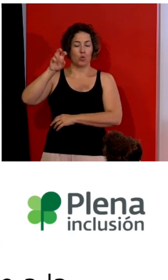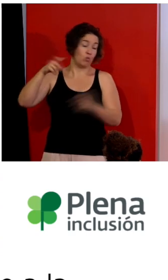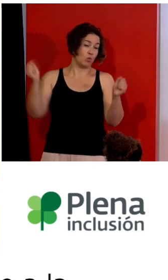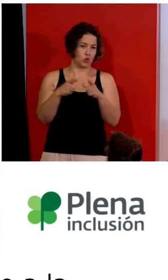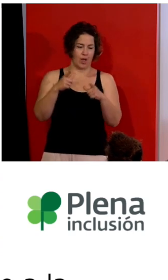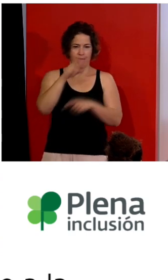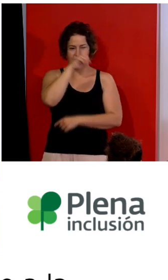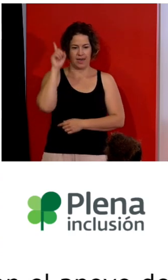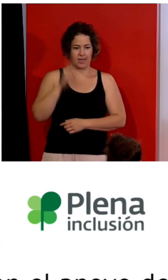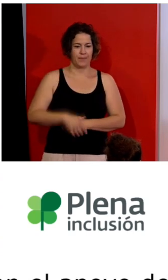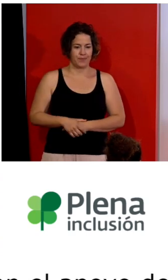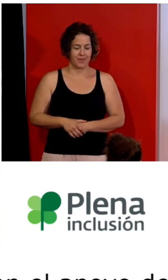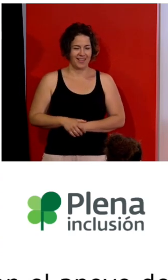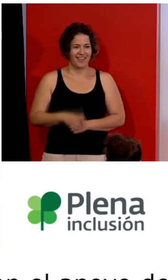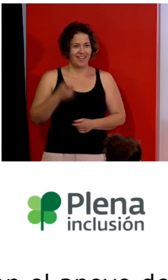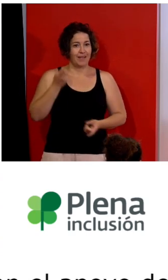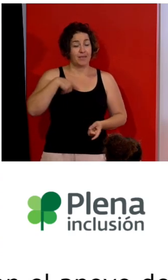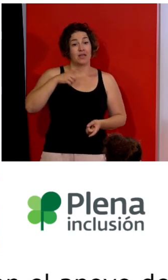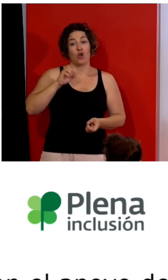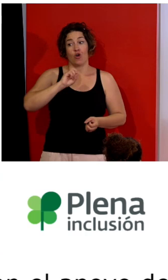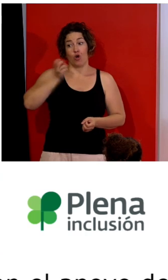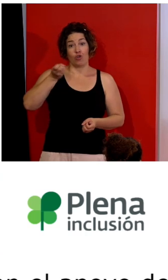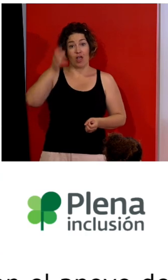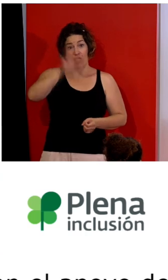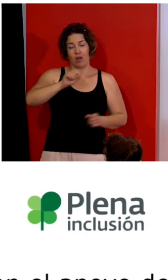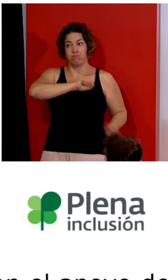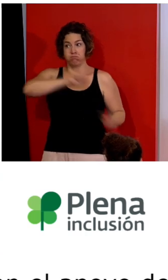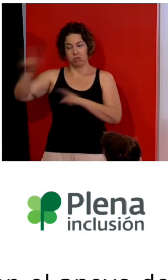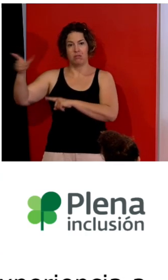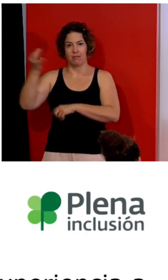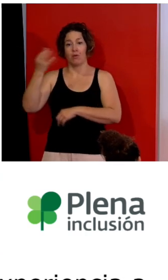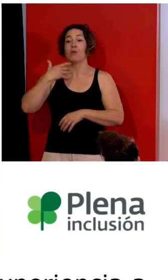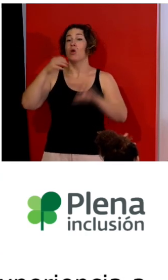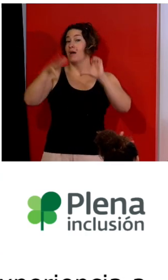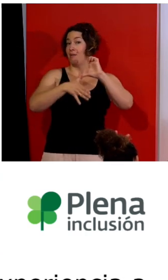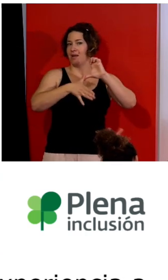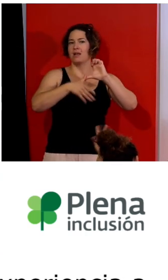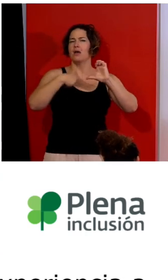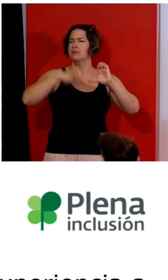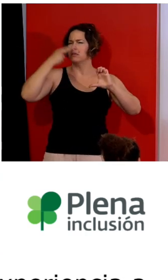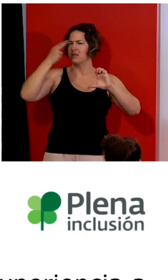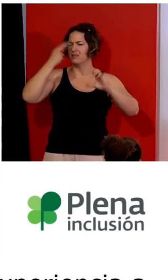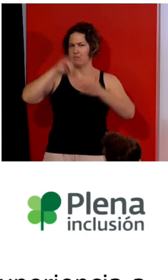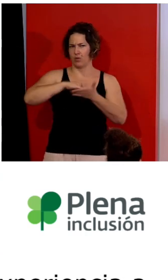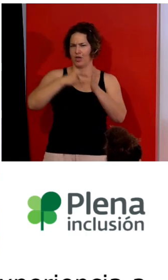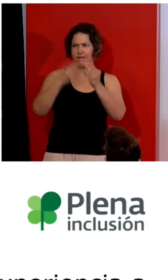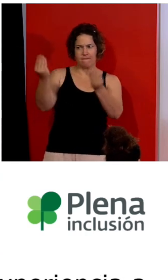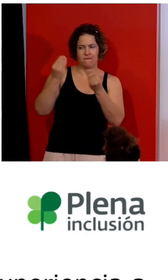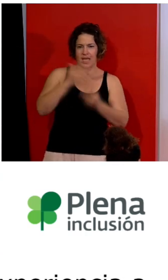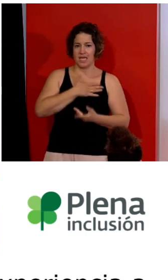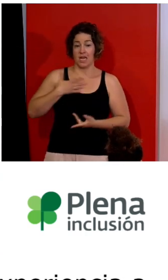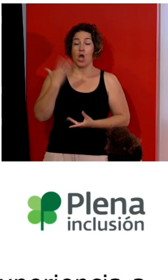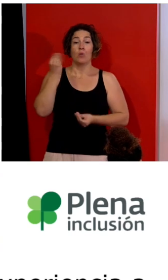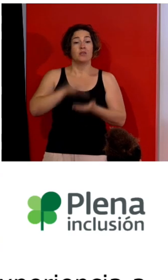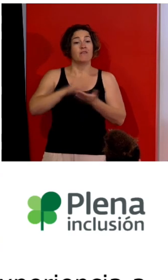Exportemos esta experiencia a otros lugares. En Iberoamérica ya están muy interesados en aprender de este proyecto. Hacemos muchas veces el salto